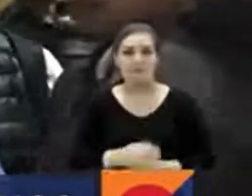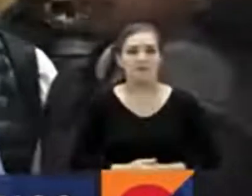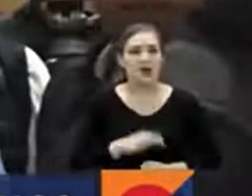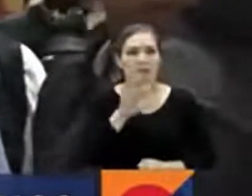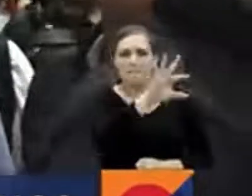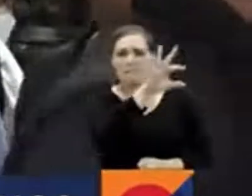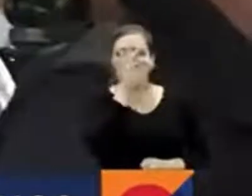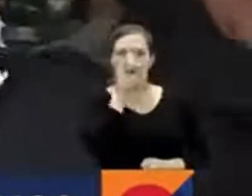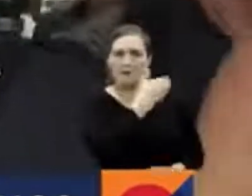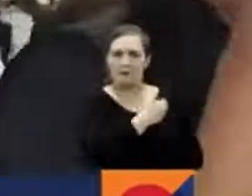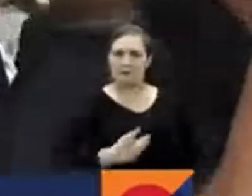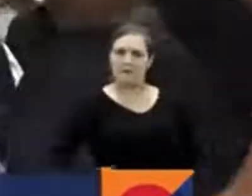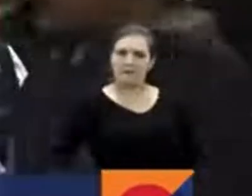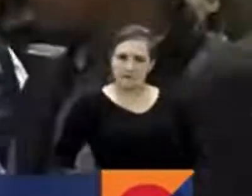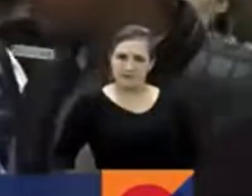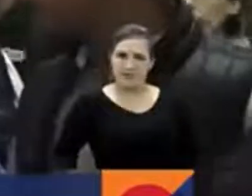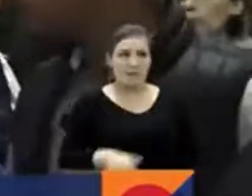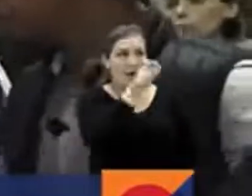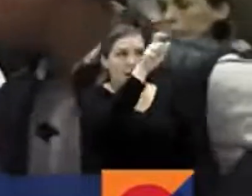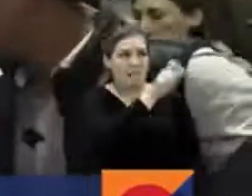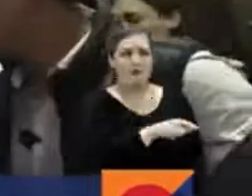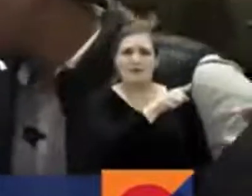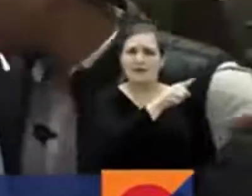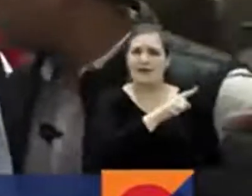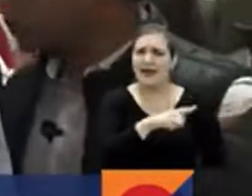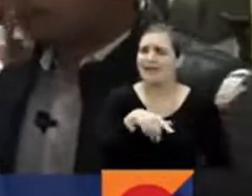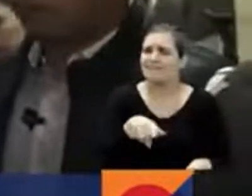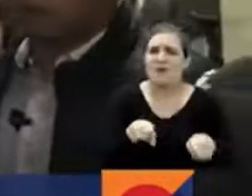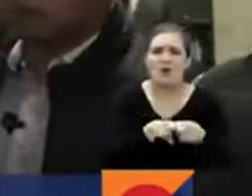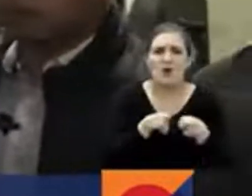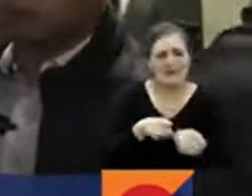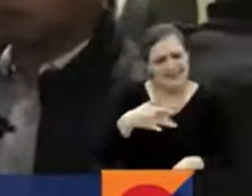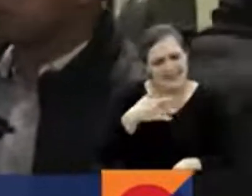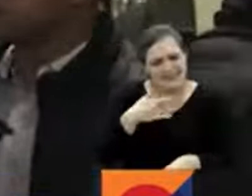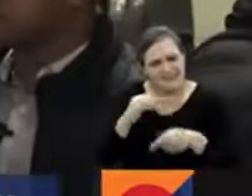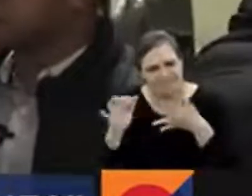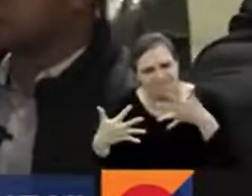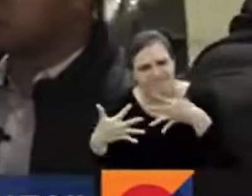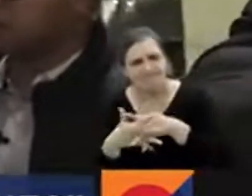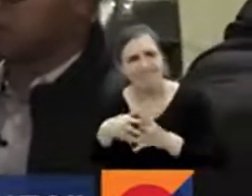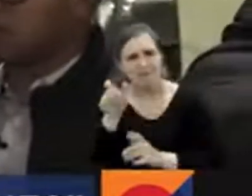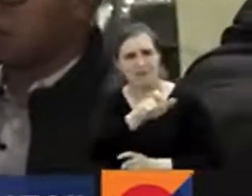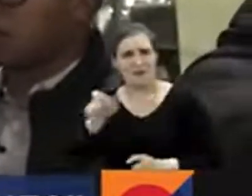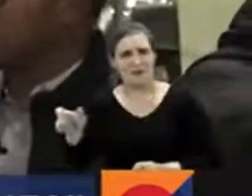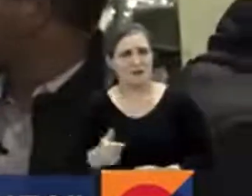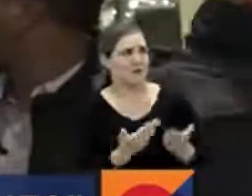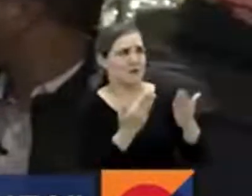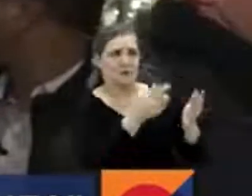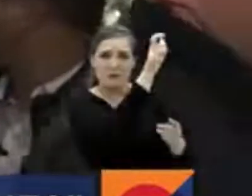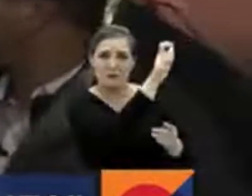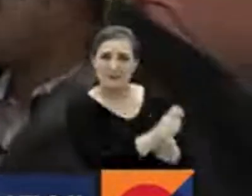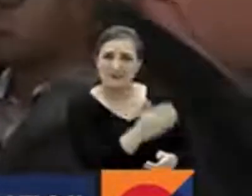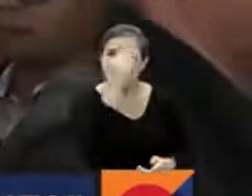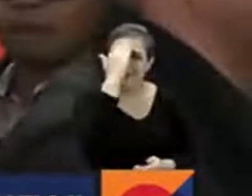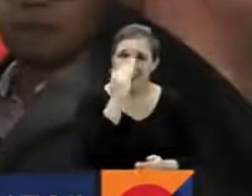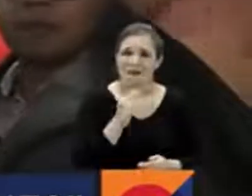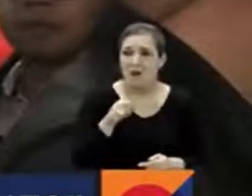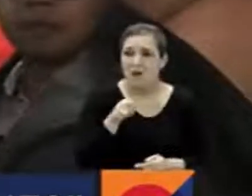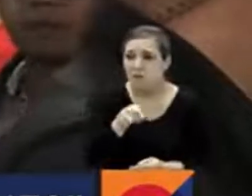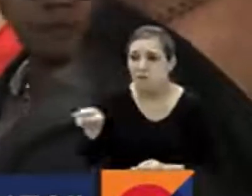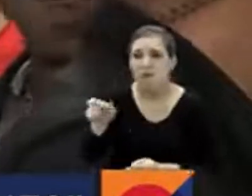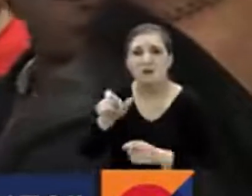presidente que además es empático, sensible al dolor de la gente. Acá hay muchos jóvenes, campesinos, negros,